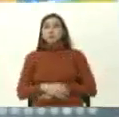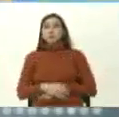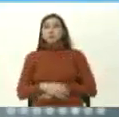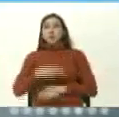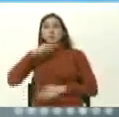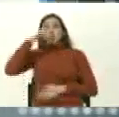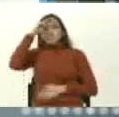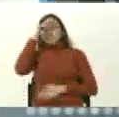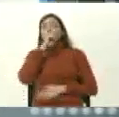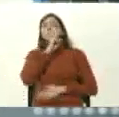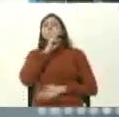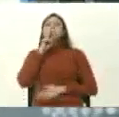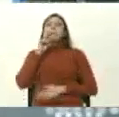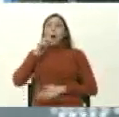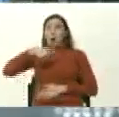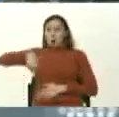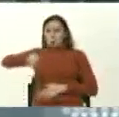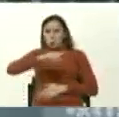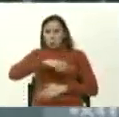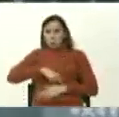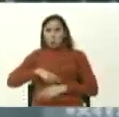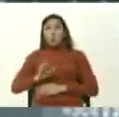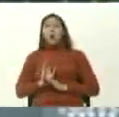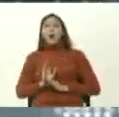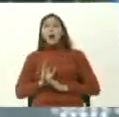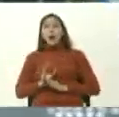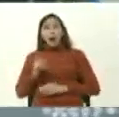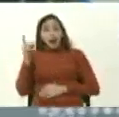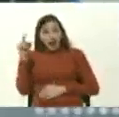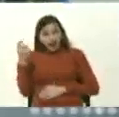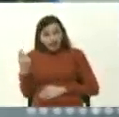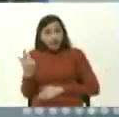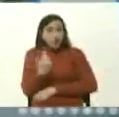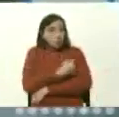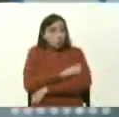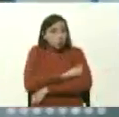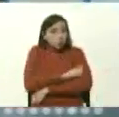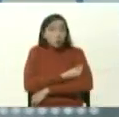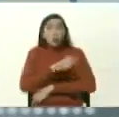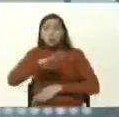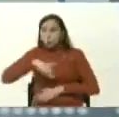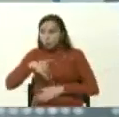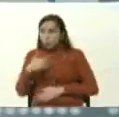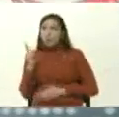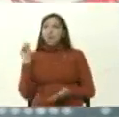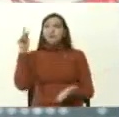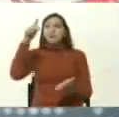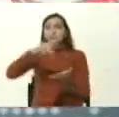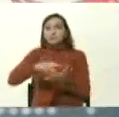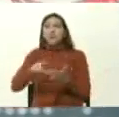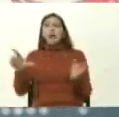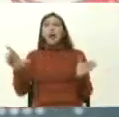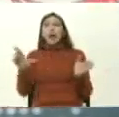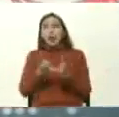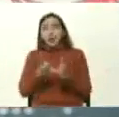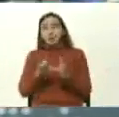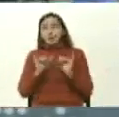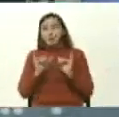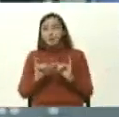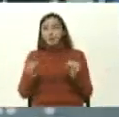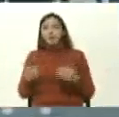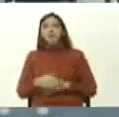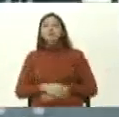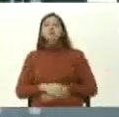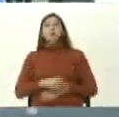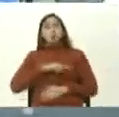padres, representantes que aún no se hayan vacunado, también pueden acudir al liceo a vacunarse.